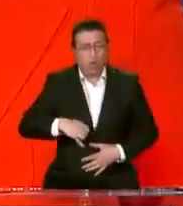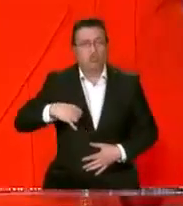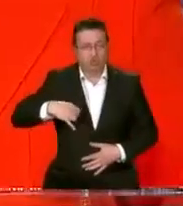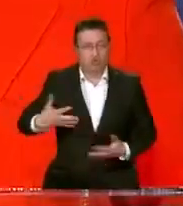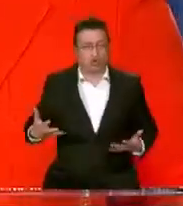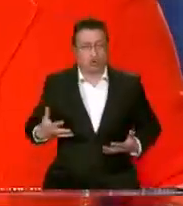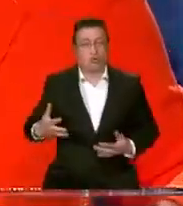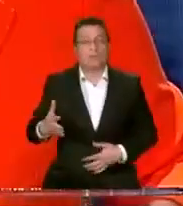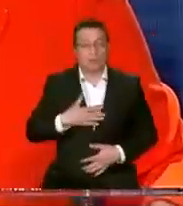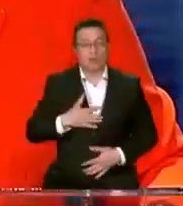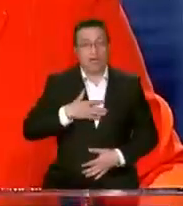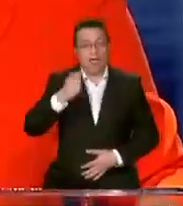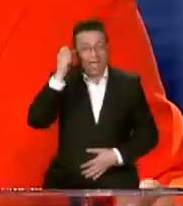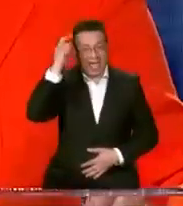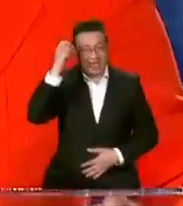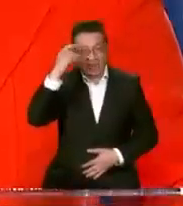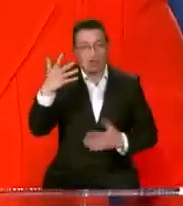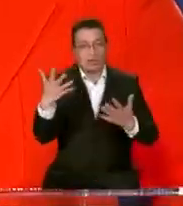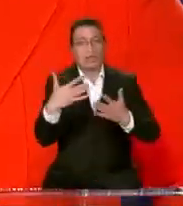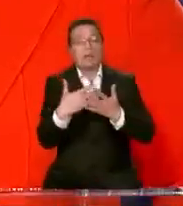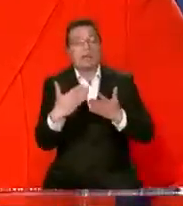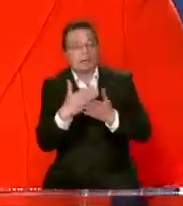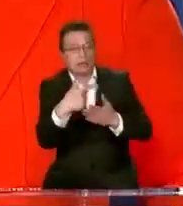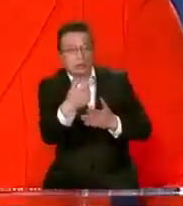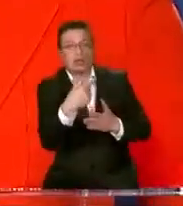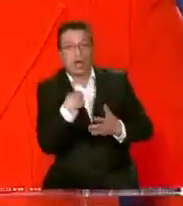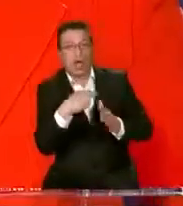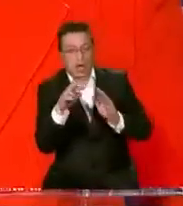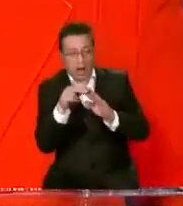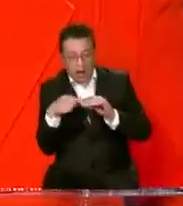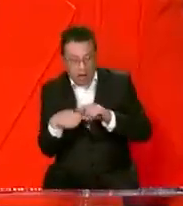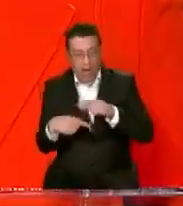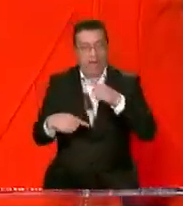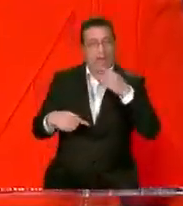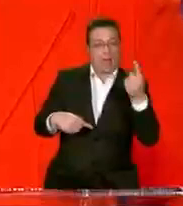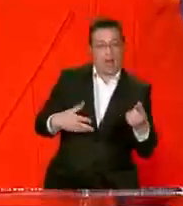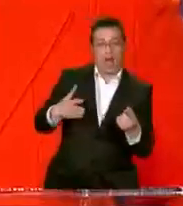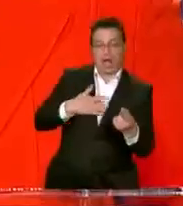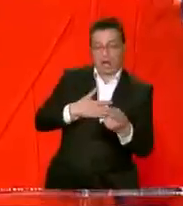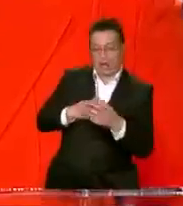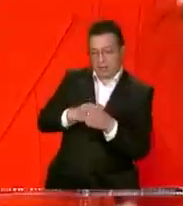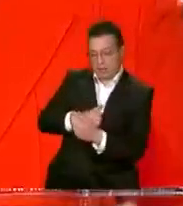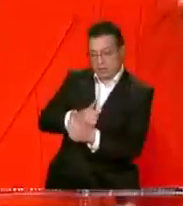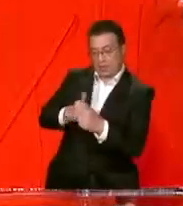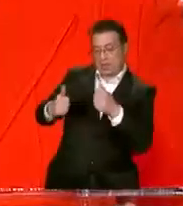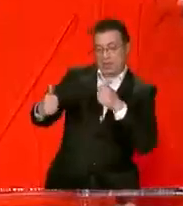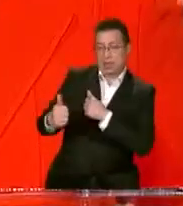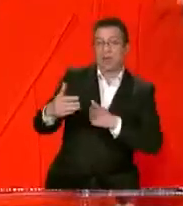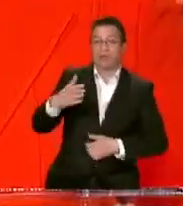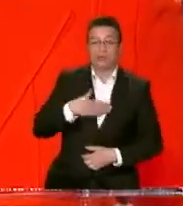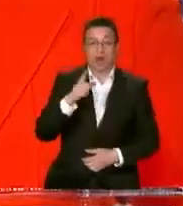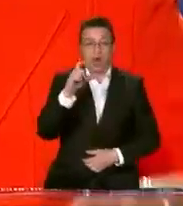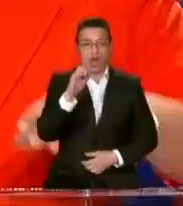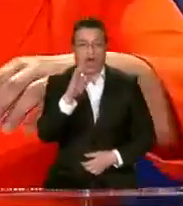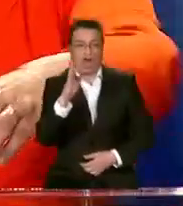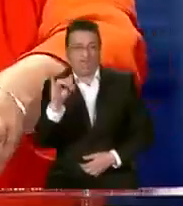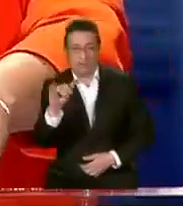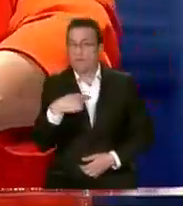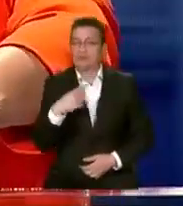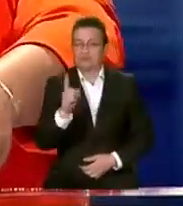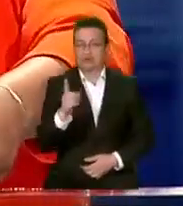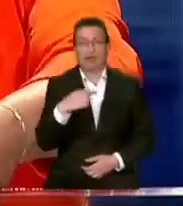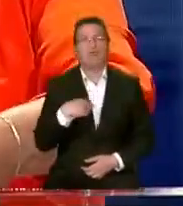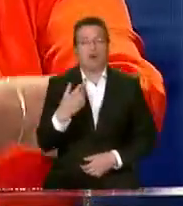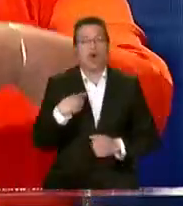eso. Entiendo lo que pasa al otro lado de la fila. Me toca regular al otro lado de la fila. Me toca entender esto y jamás he hecho lo que he sido abogado. Y